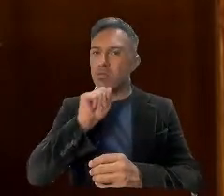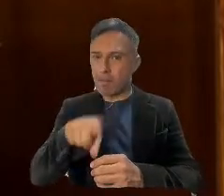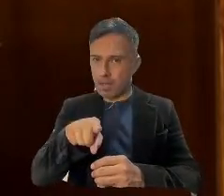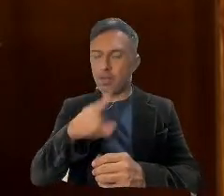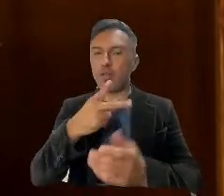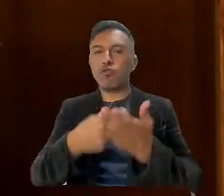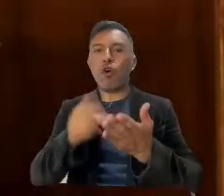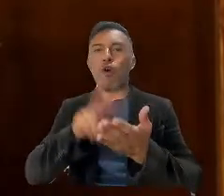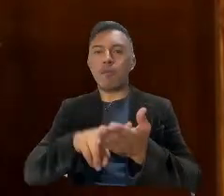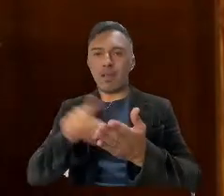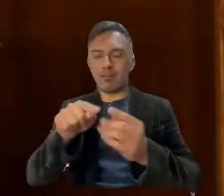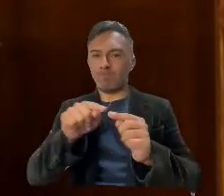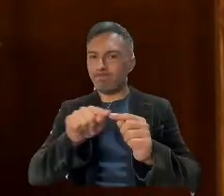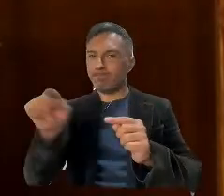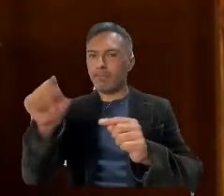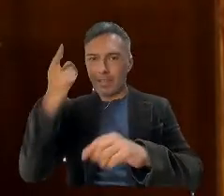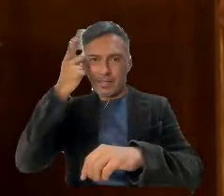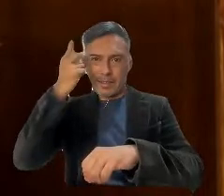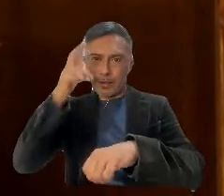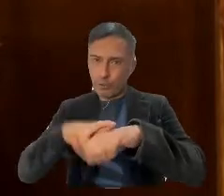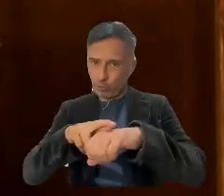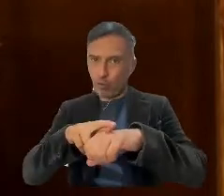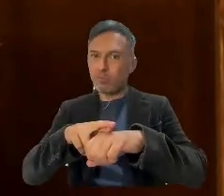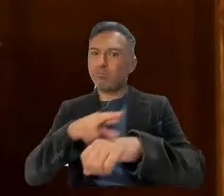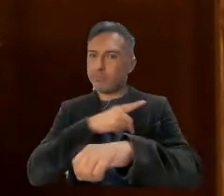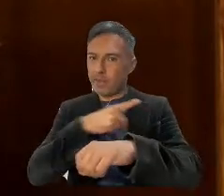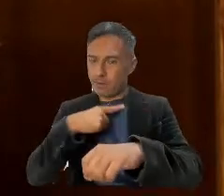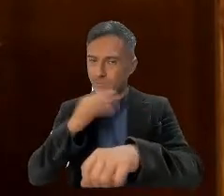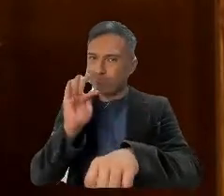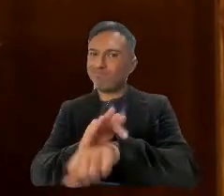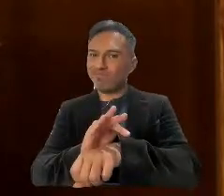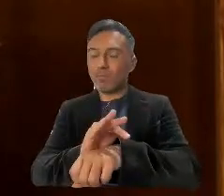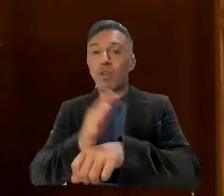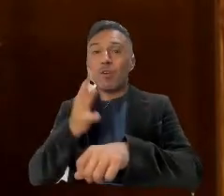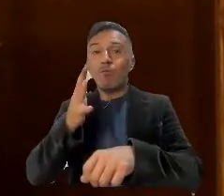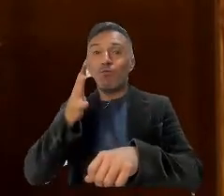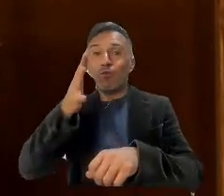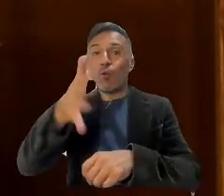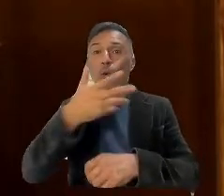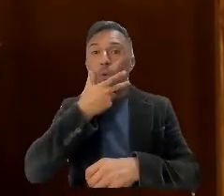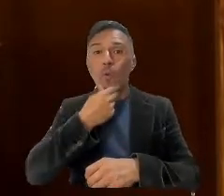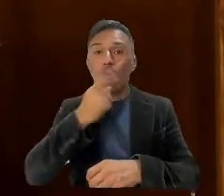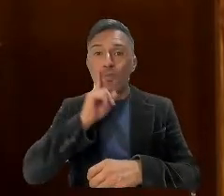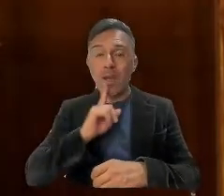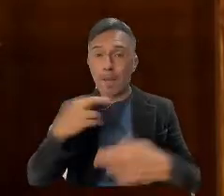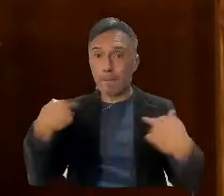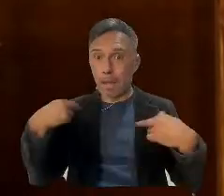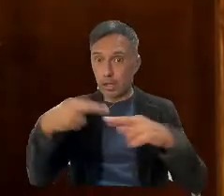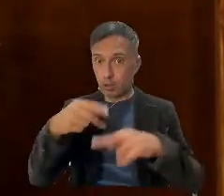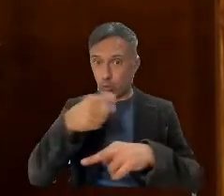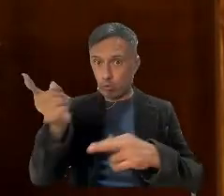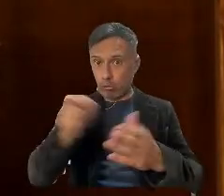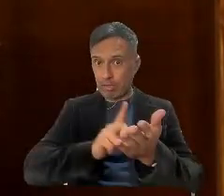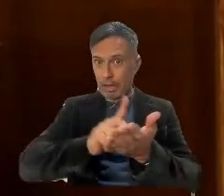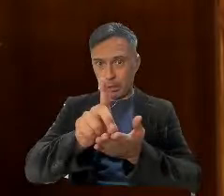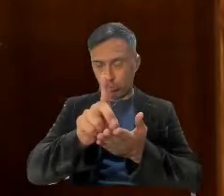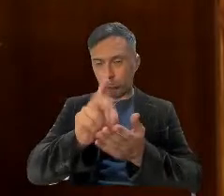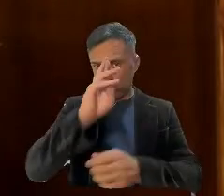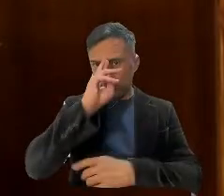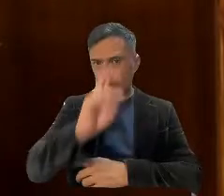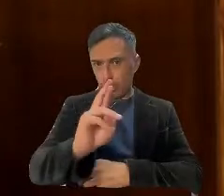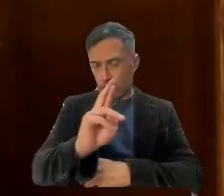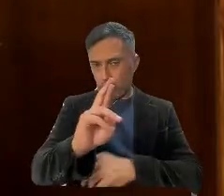dirección para evitar futuras violaciones a los derechos de las maestras y los maestros en cada